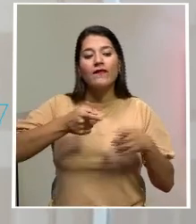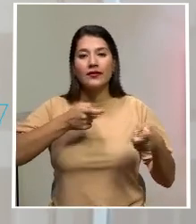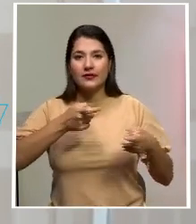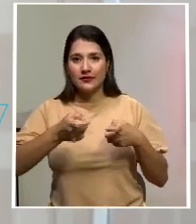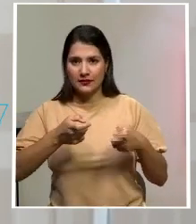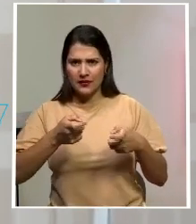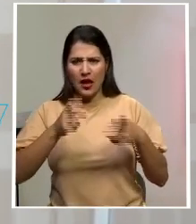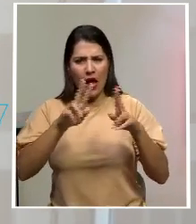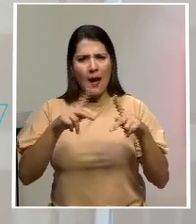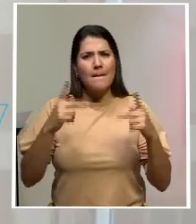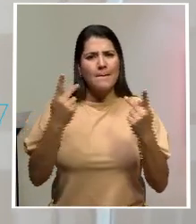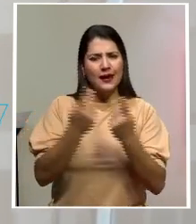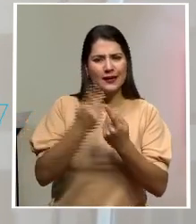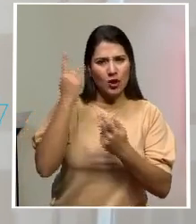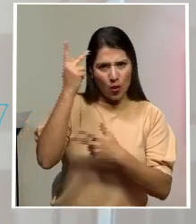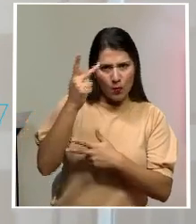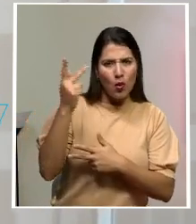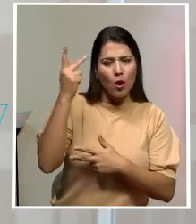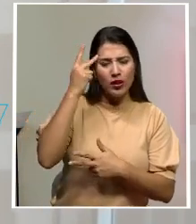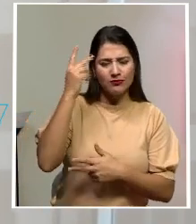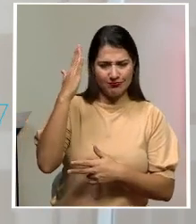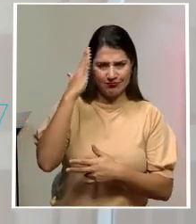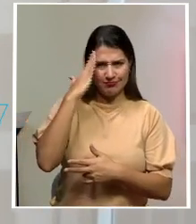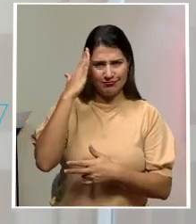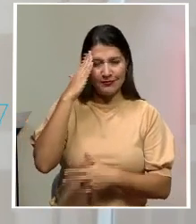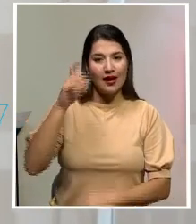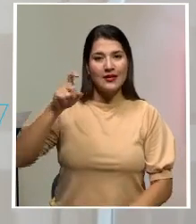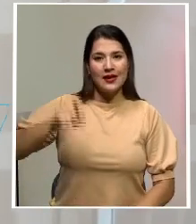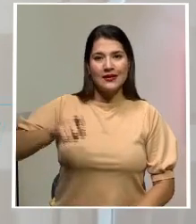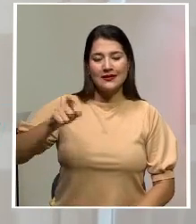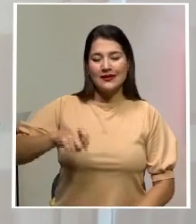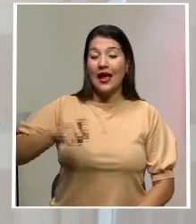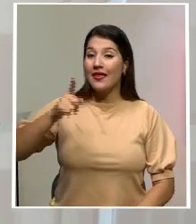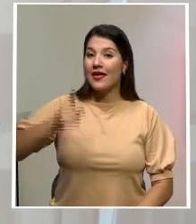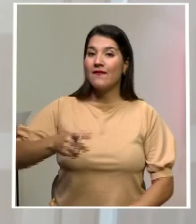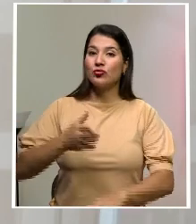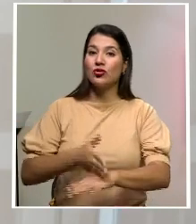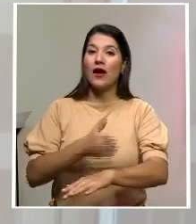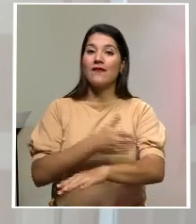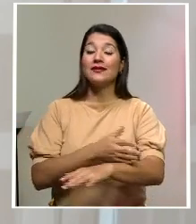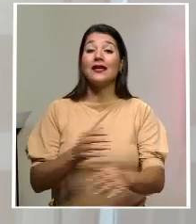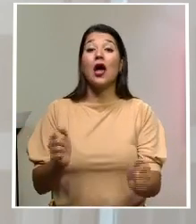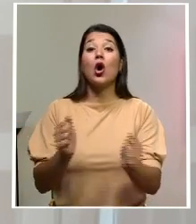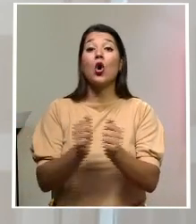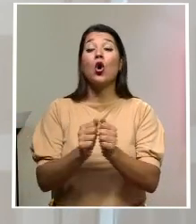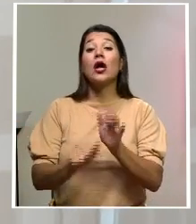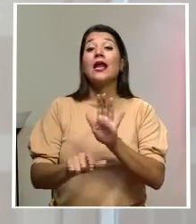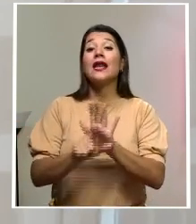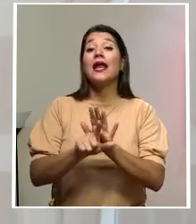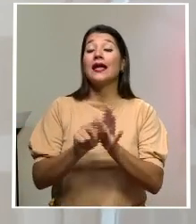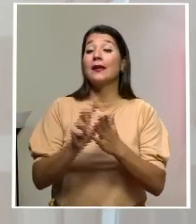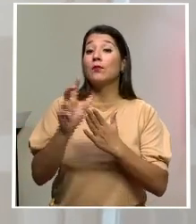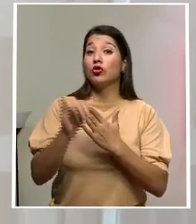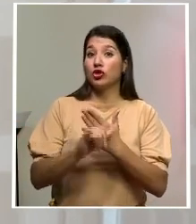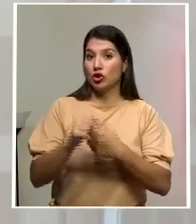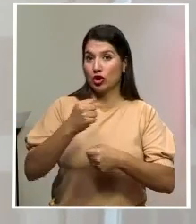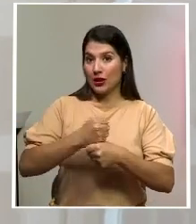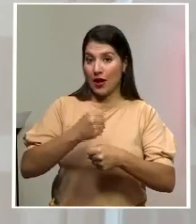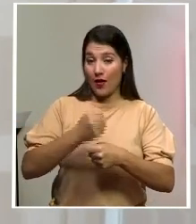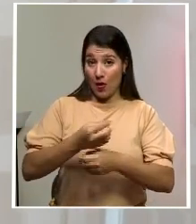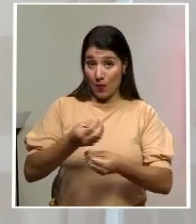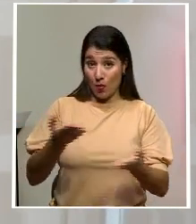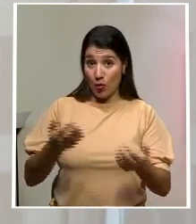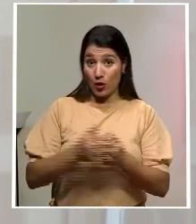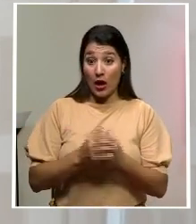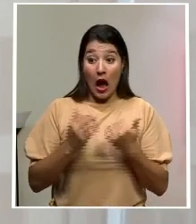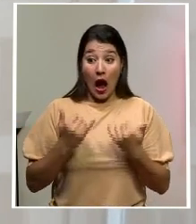estamos conscientes y entendemos la necesidad de poder avanzar con el expediente de empleo público que se presenta ya en su